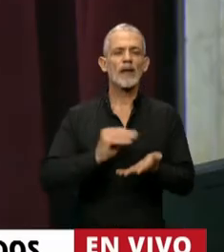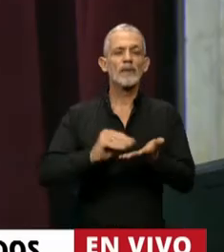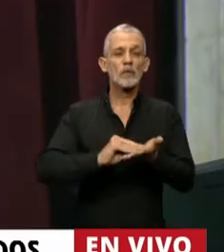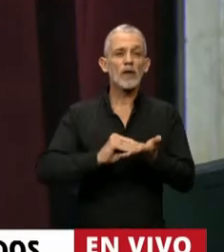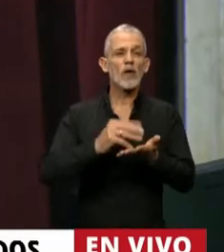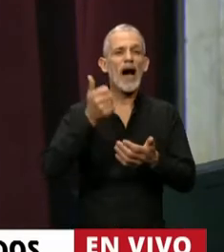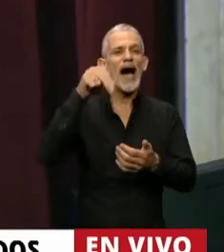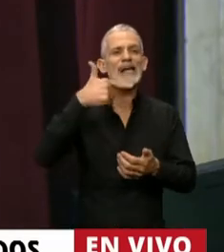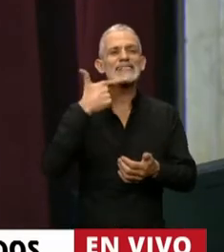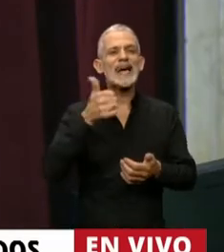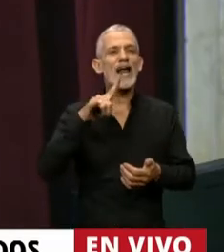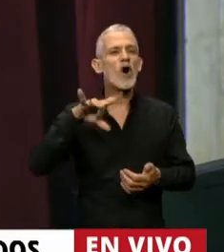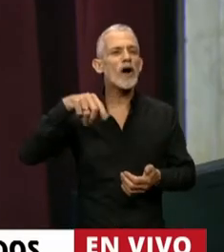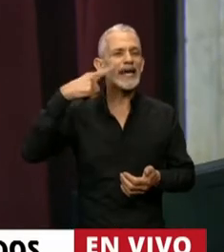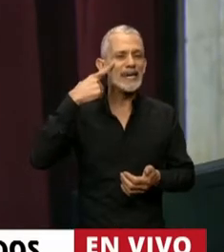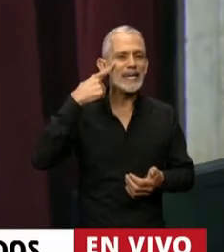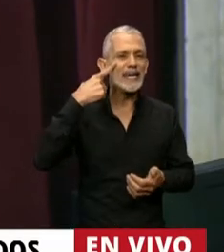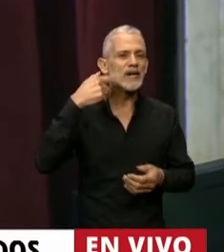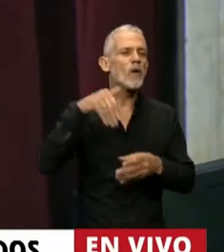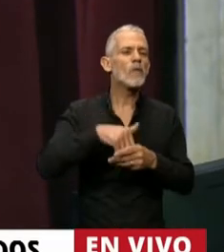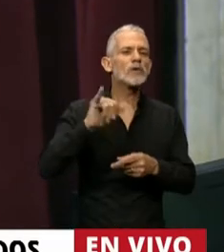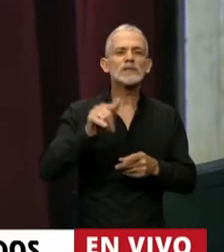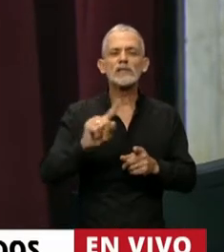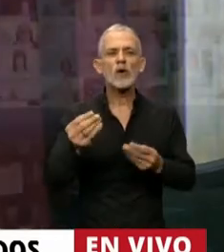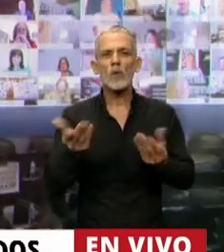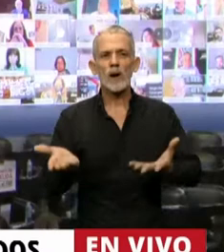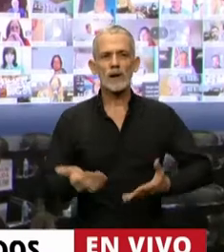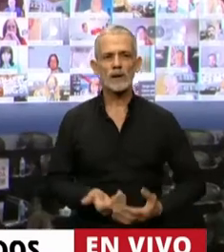Diputado Anzaloni Pablo Miguel, el sentido de su voto.